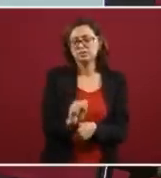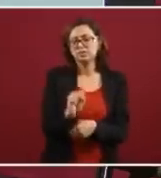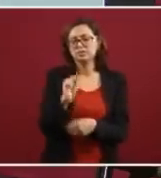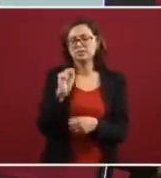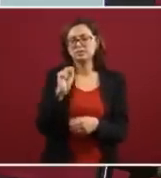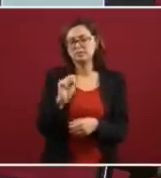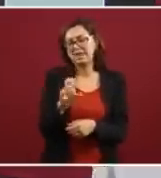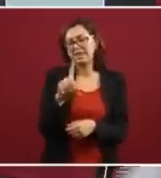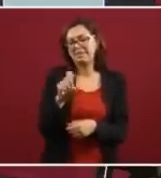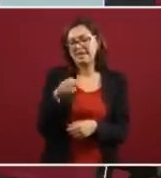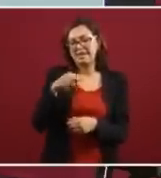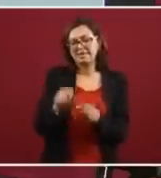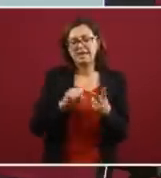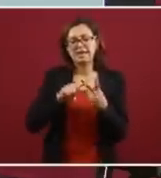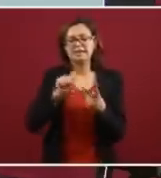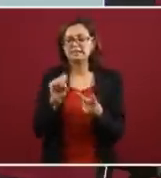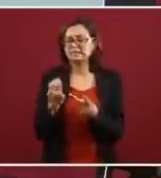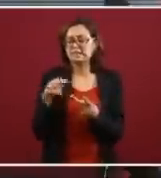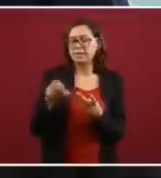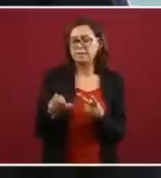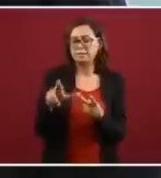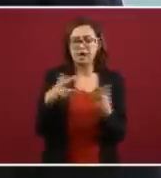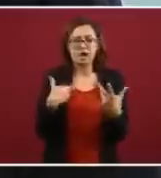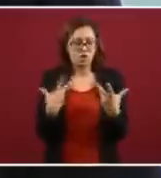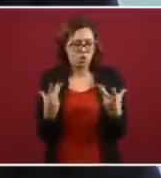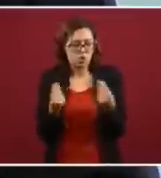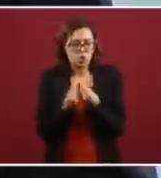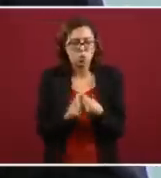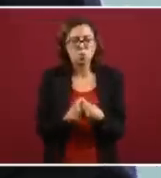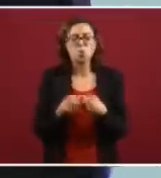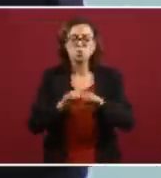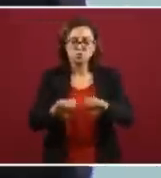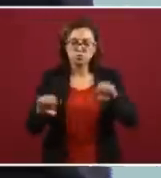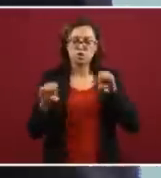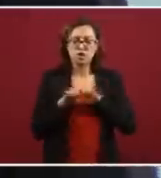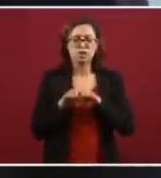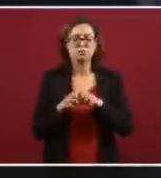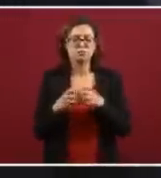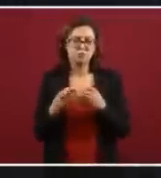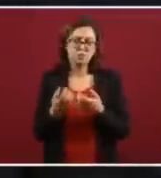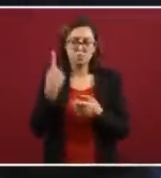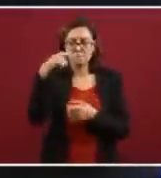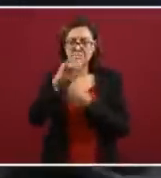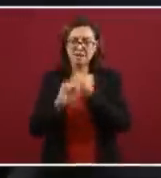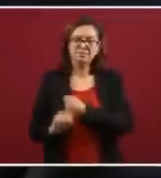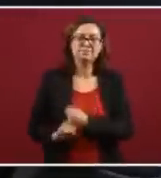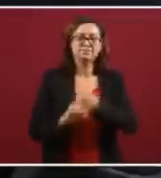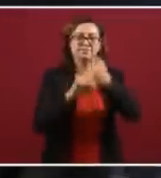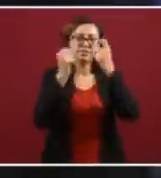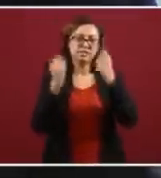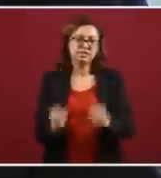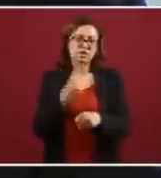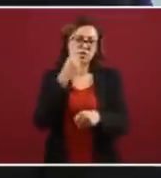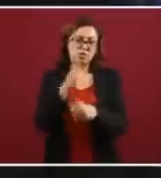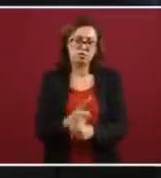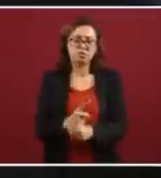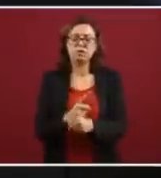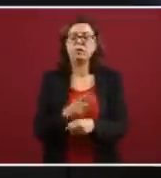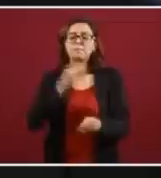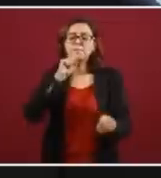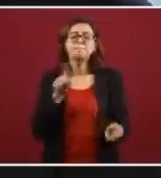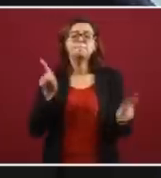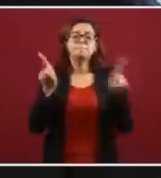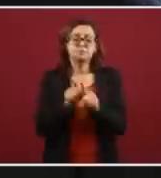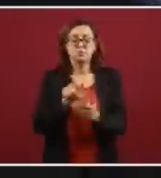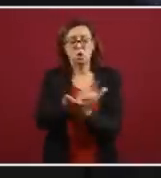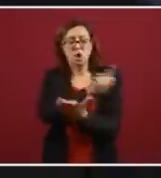de Defensa y Marina como coadyuvantes en la seguridad pública. Promulgación del paquete